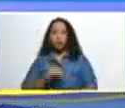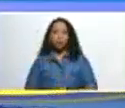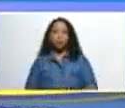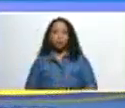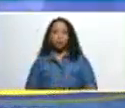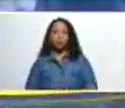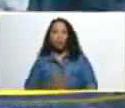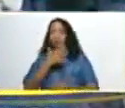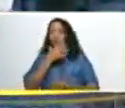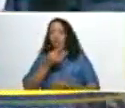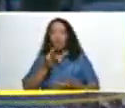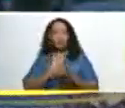pues. Se la saben todas.